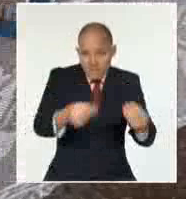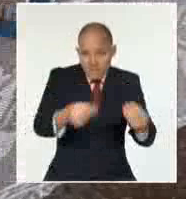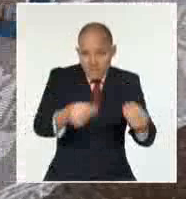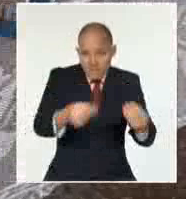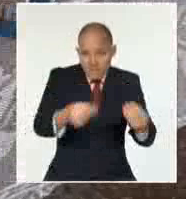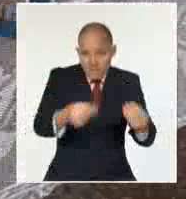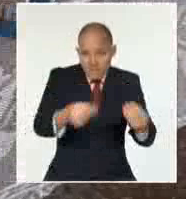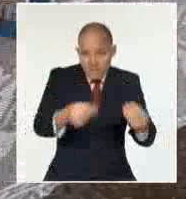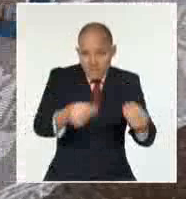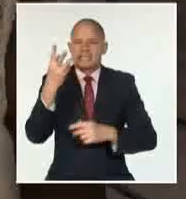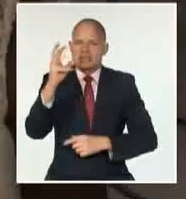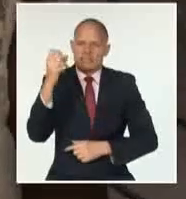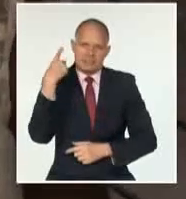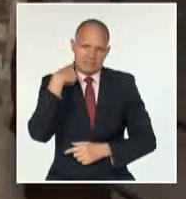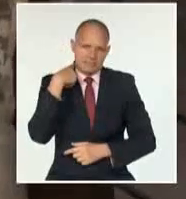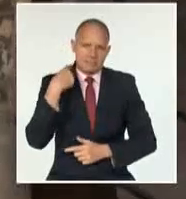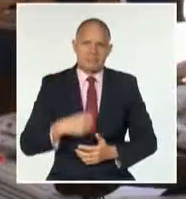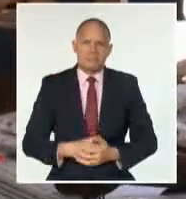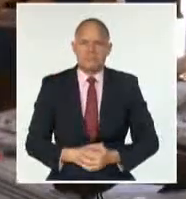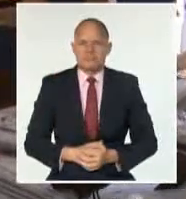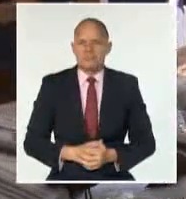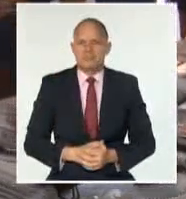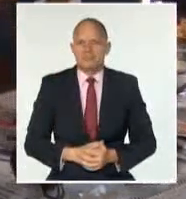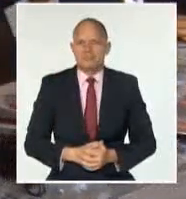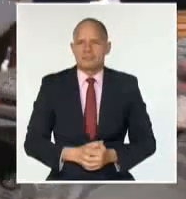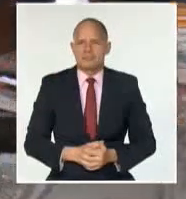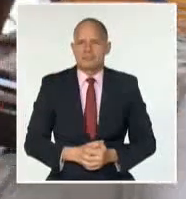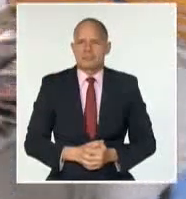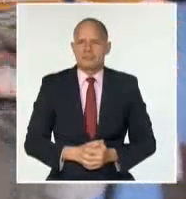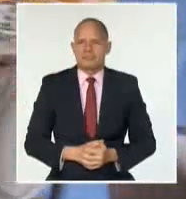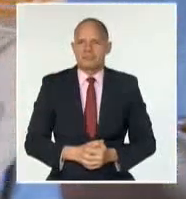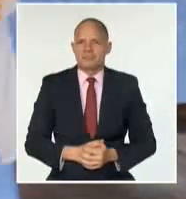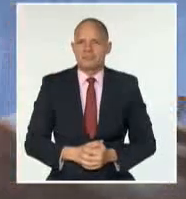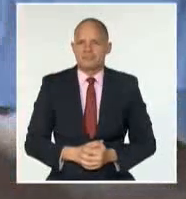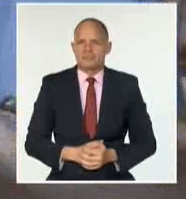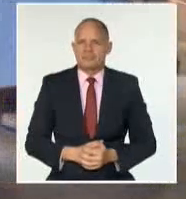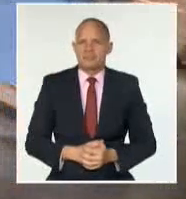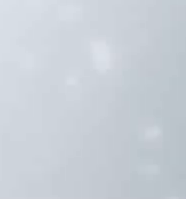Castillo, Canal Cubano de Noticias.